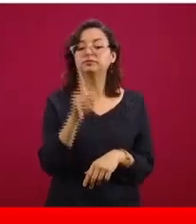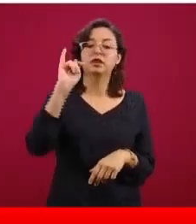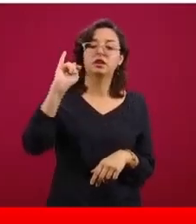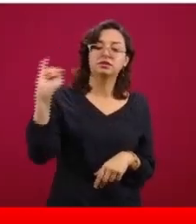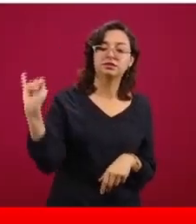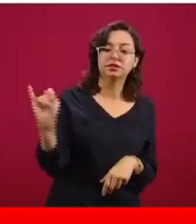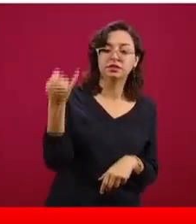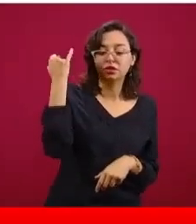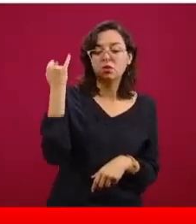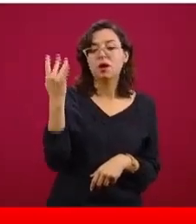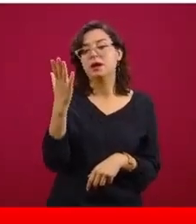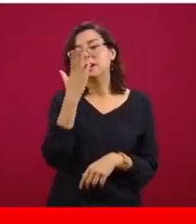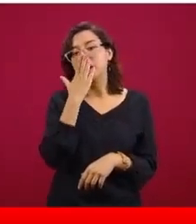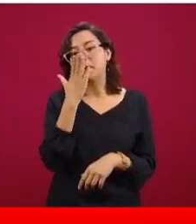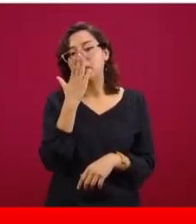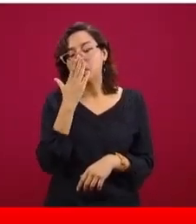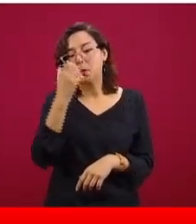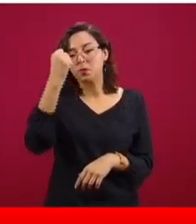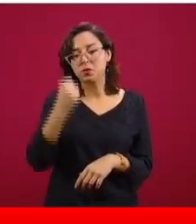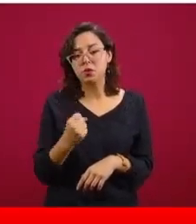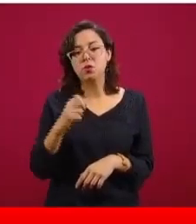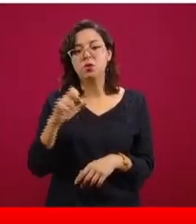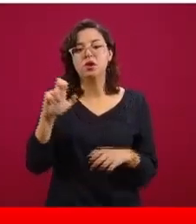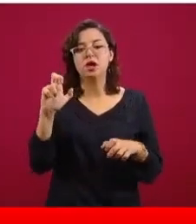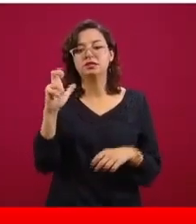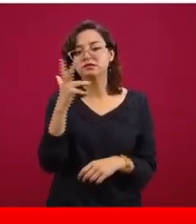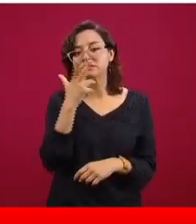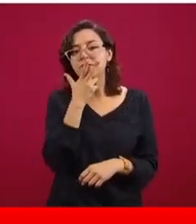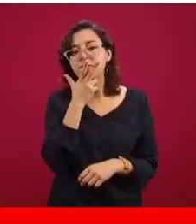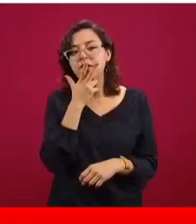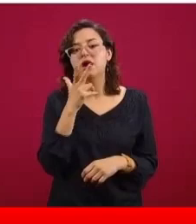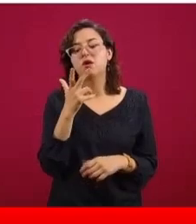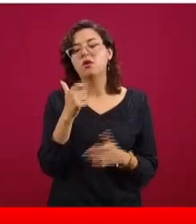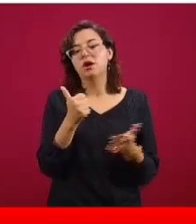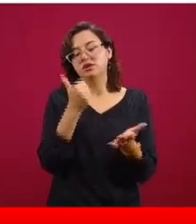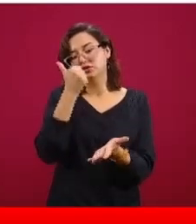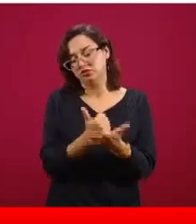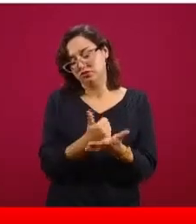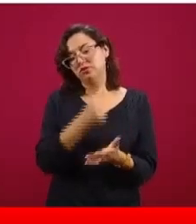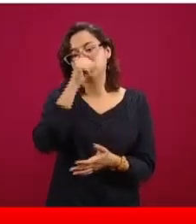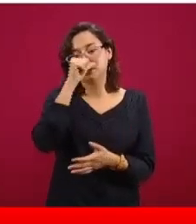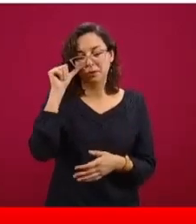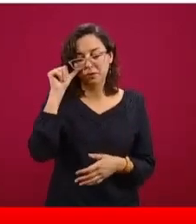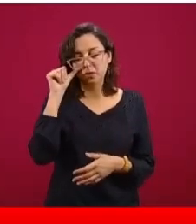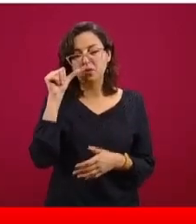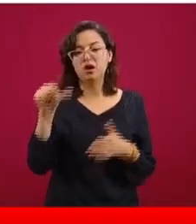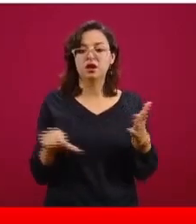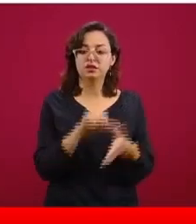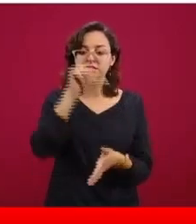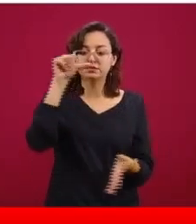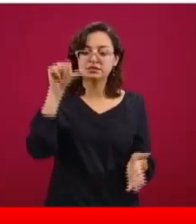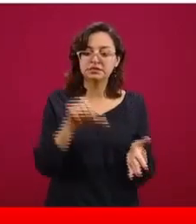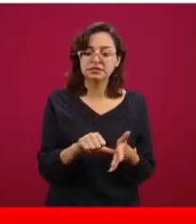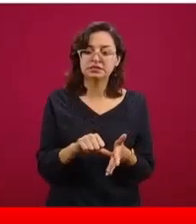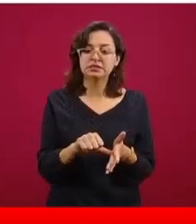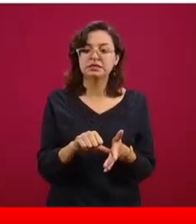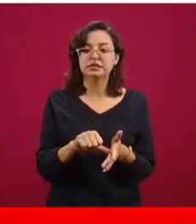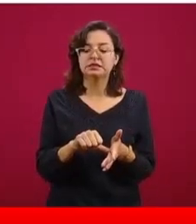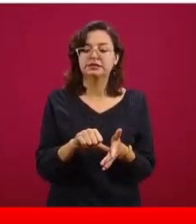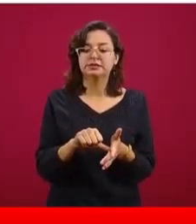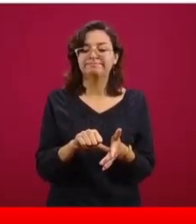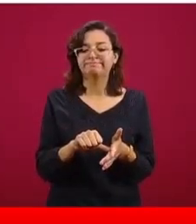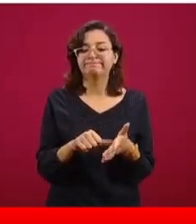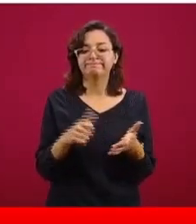de sonora una parte de chihuahua ciudad juárez por supuesto el centro aquí pues